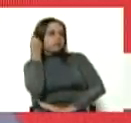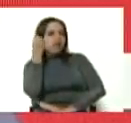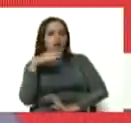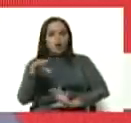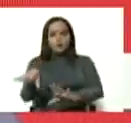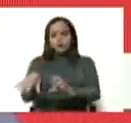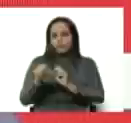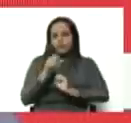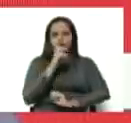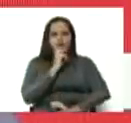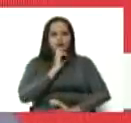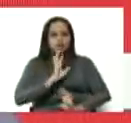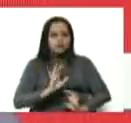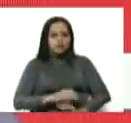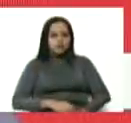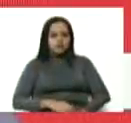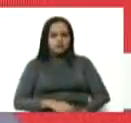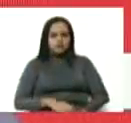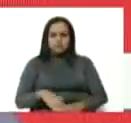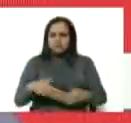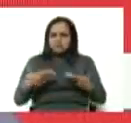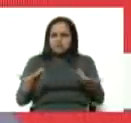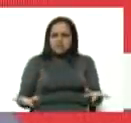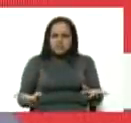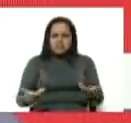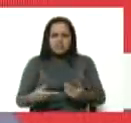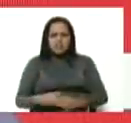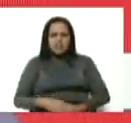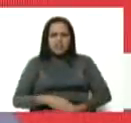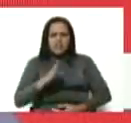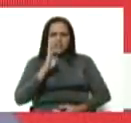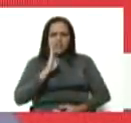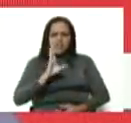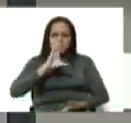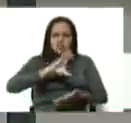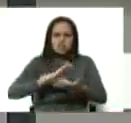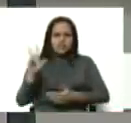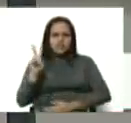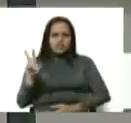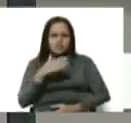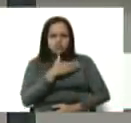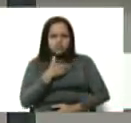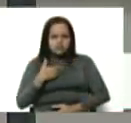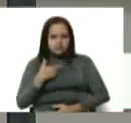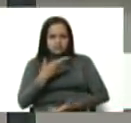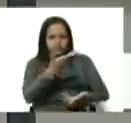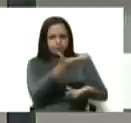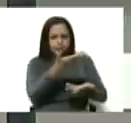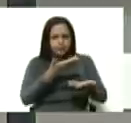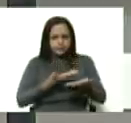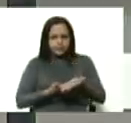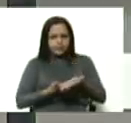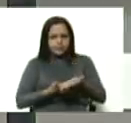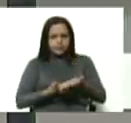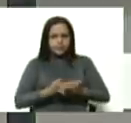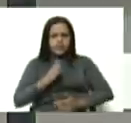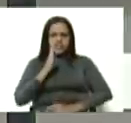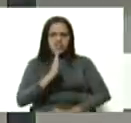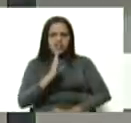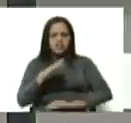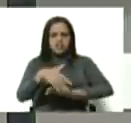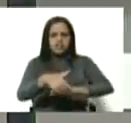oro. ¿Para qué el Banco Central de Venezuela pidió al Banco de Inglaterra un